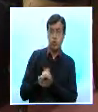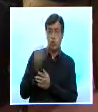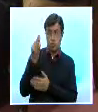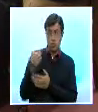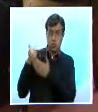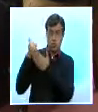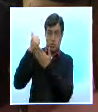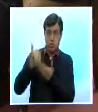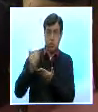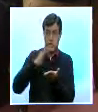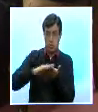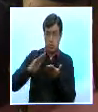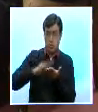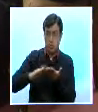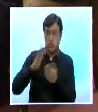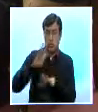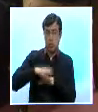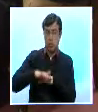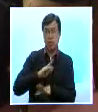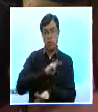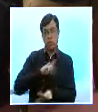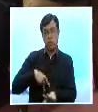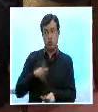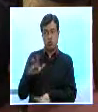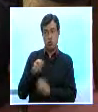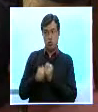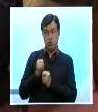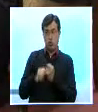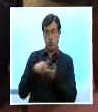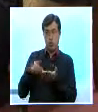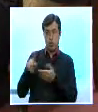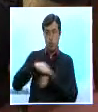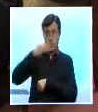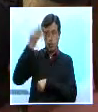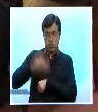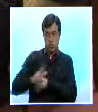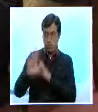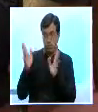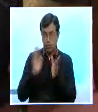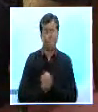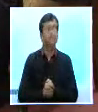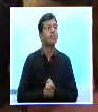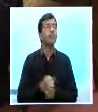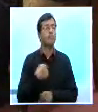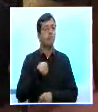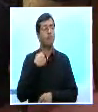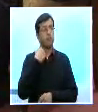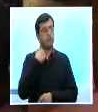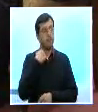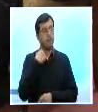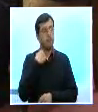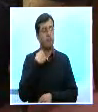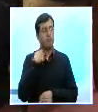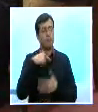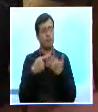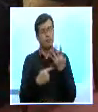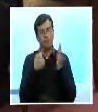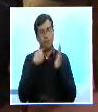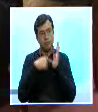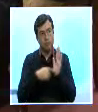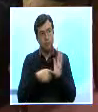con esta condonación producto de problemas que lo personal habrá tenido si yo perdí por muchos factores puntualmente una la